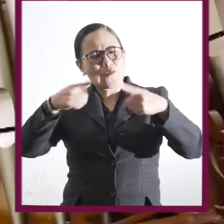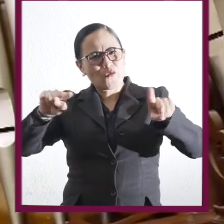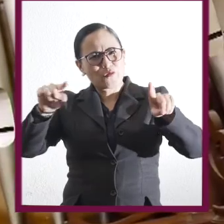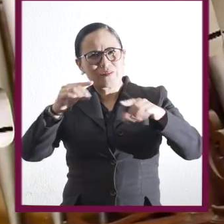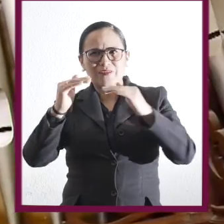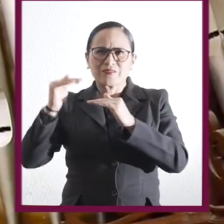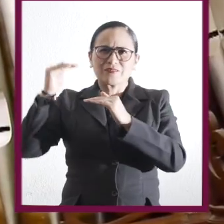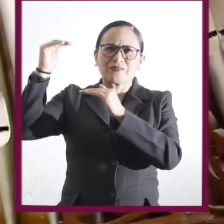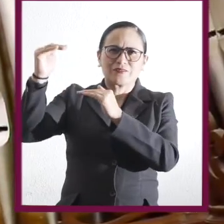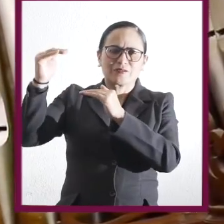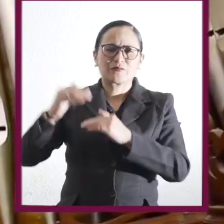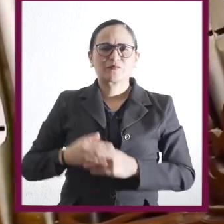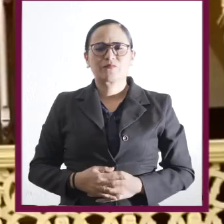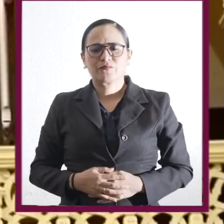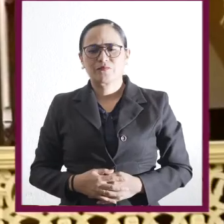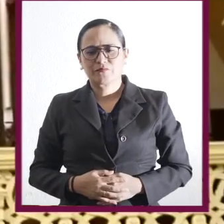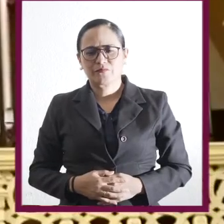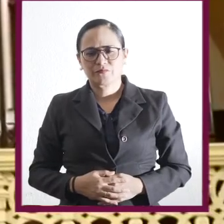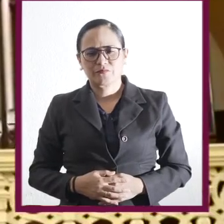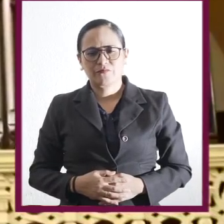órgano en la parte superior.